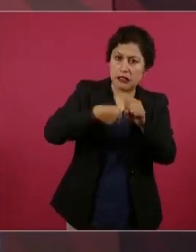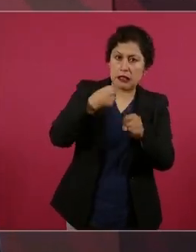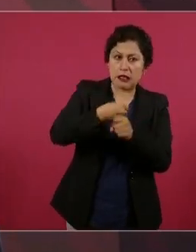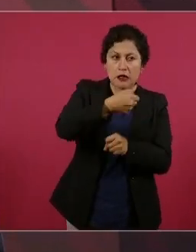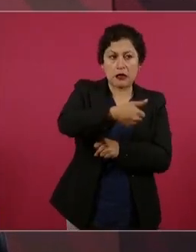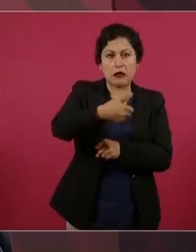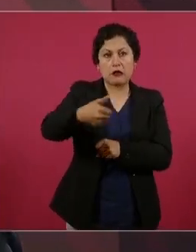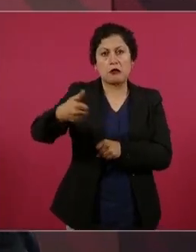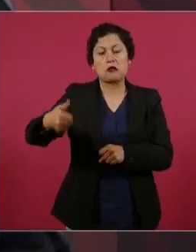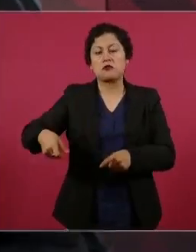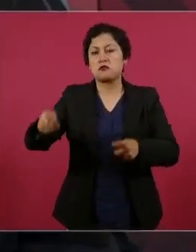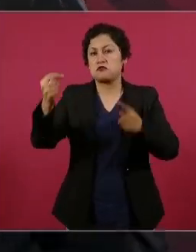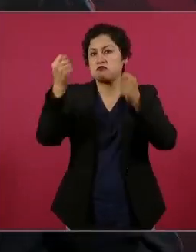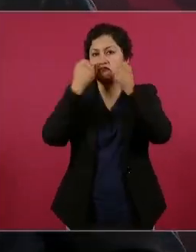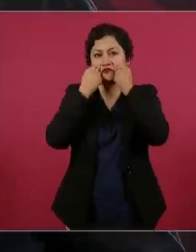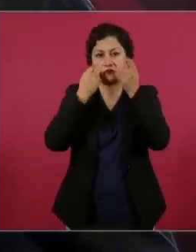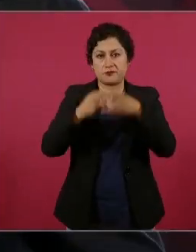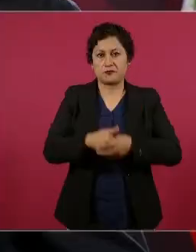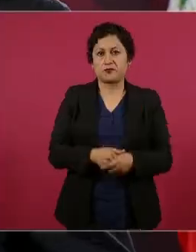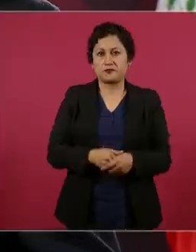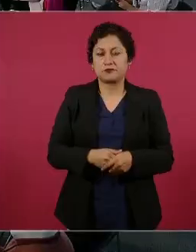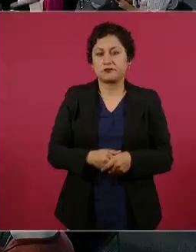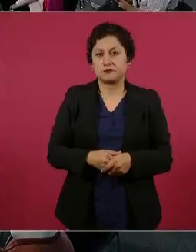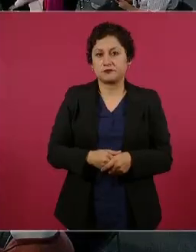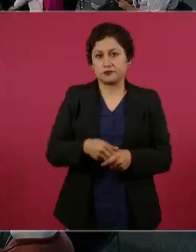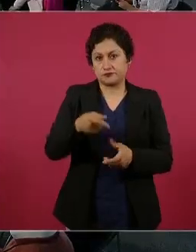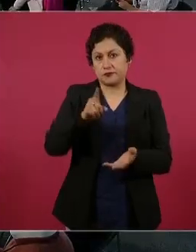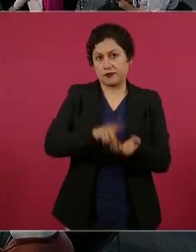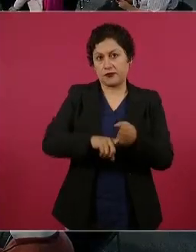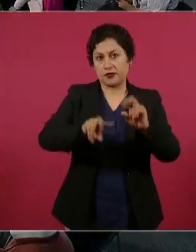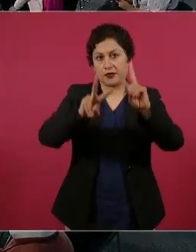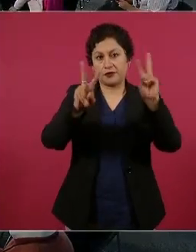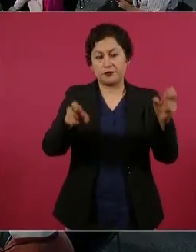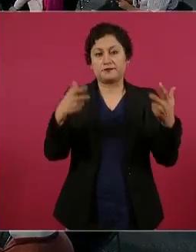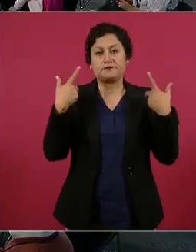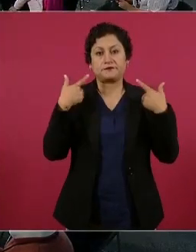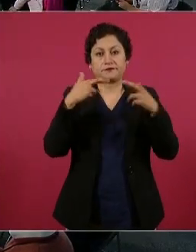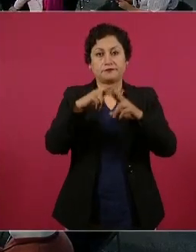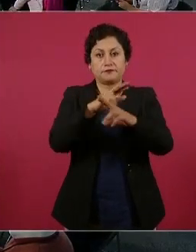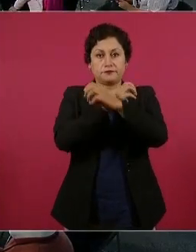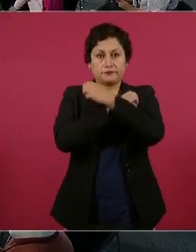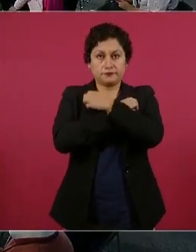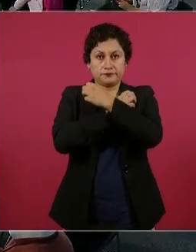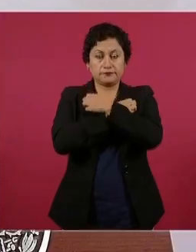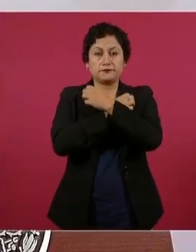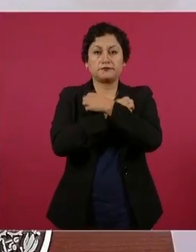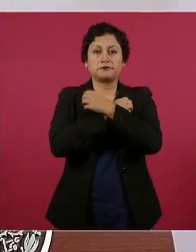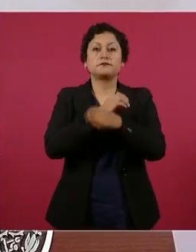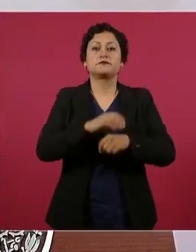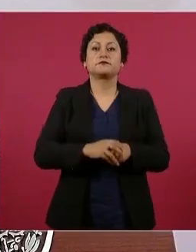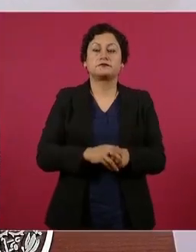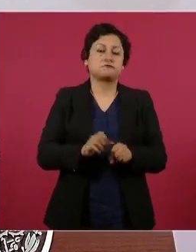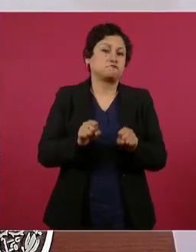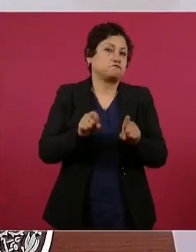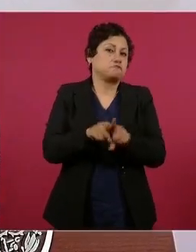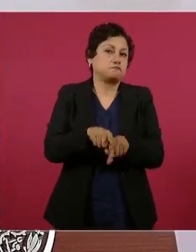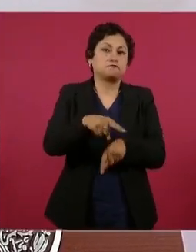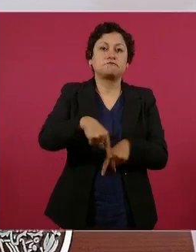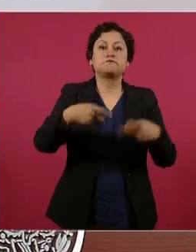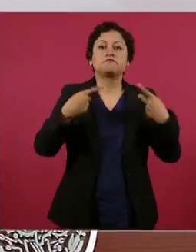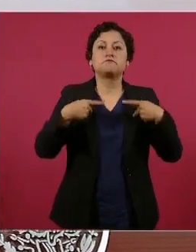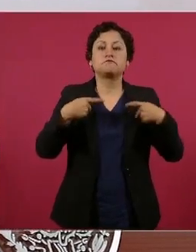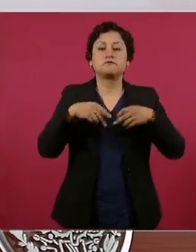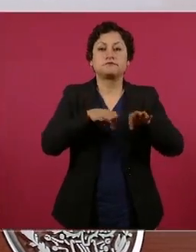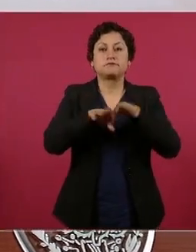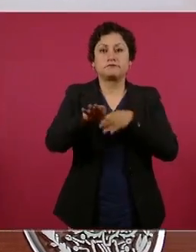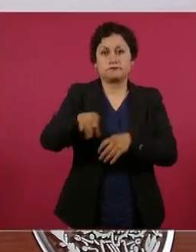maestra, el maestro, el trabajador de la educación y el trabajador al servicio del Estado. Son